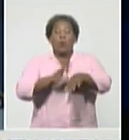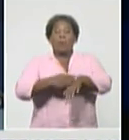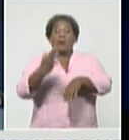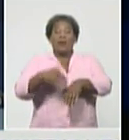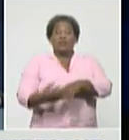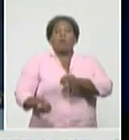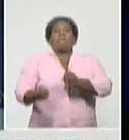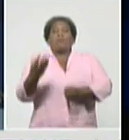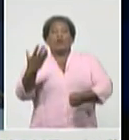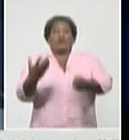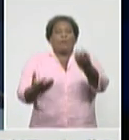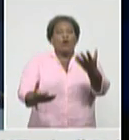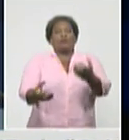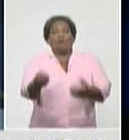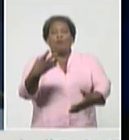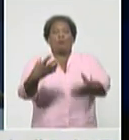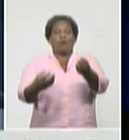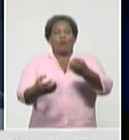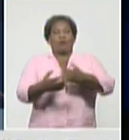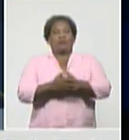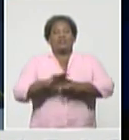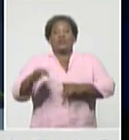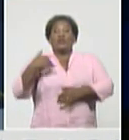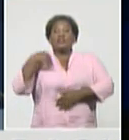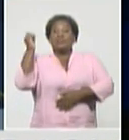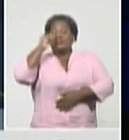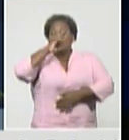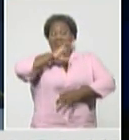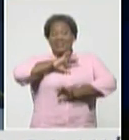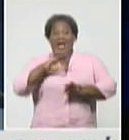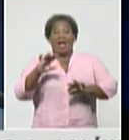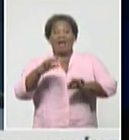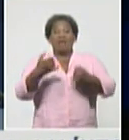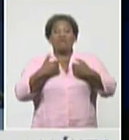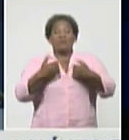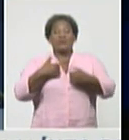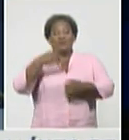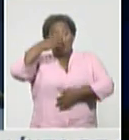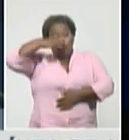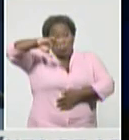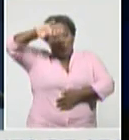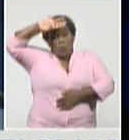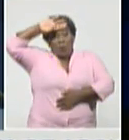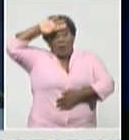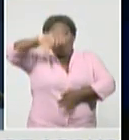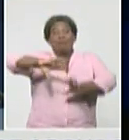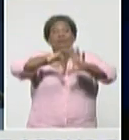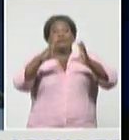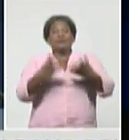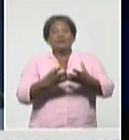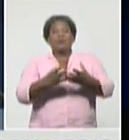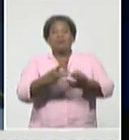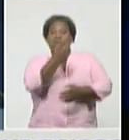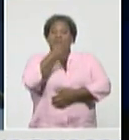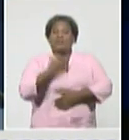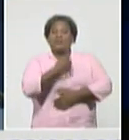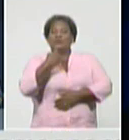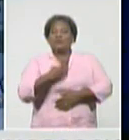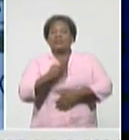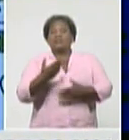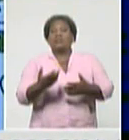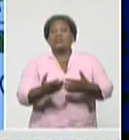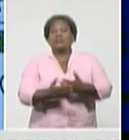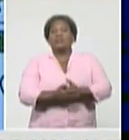demás. Bueno, con esto yo termino la información de Cuba, del mundo. No sé, Héctor, si tengamos algunas preguntas. Tenemos